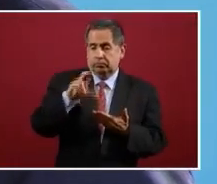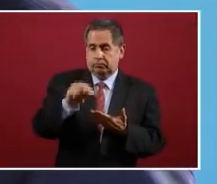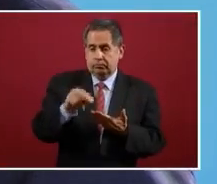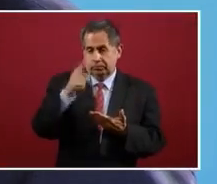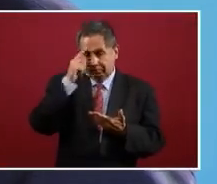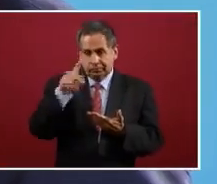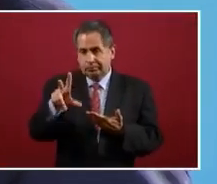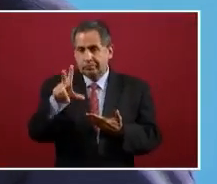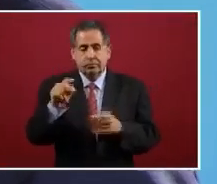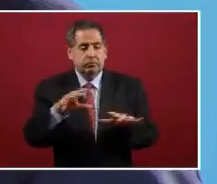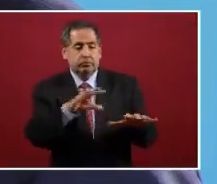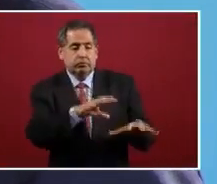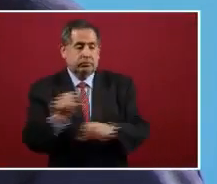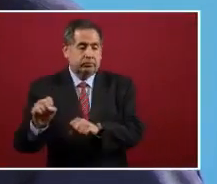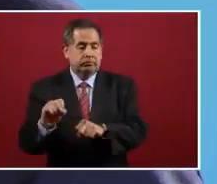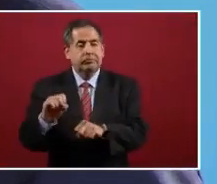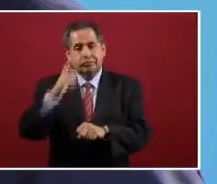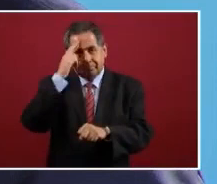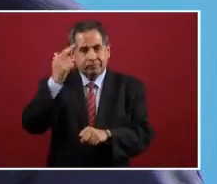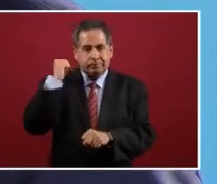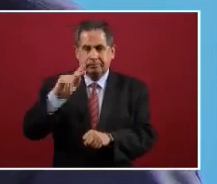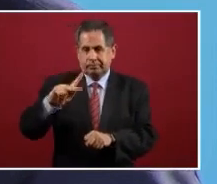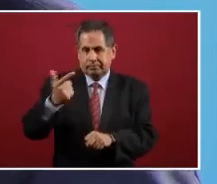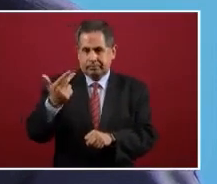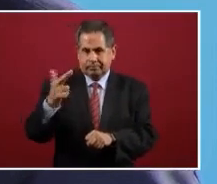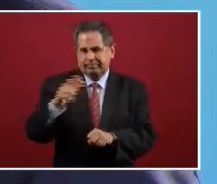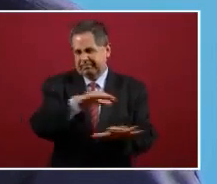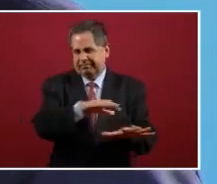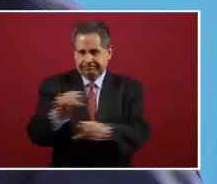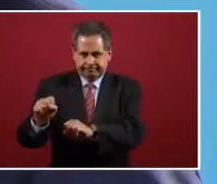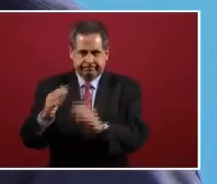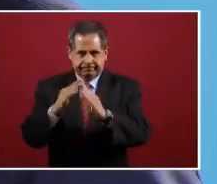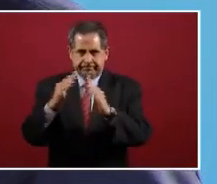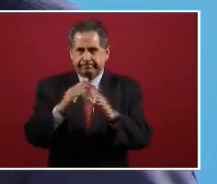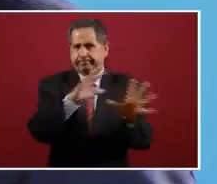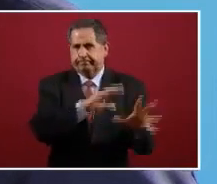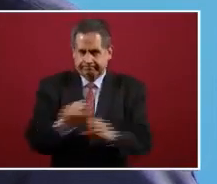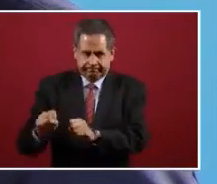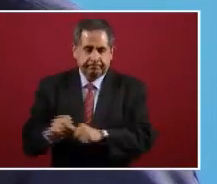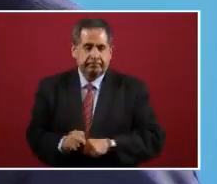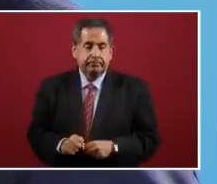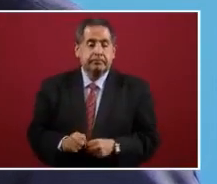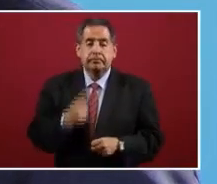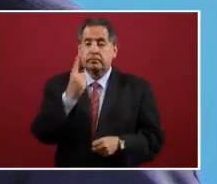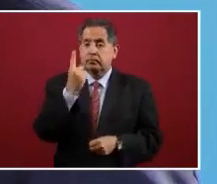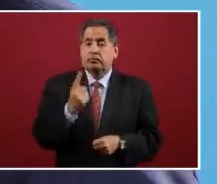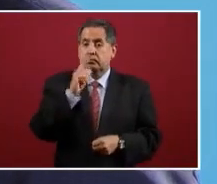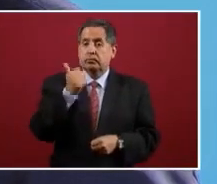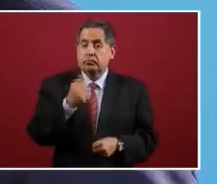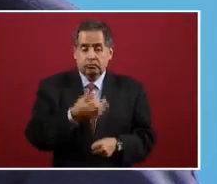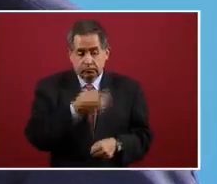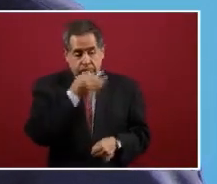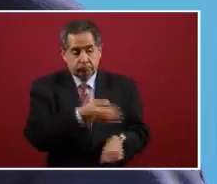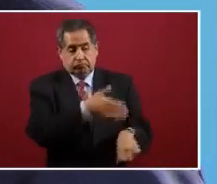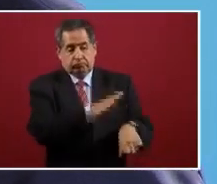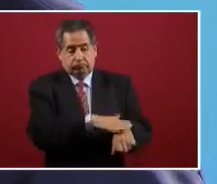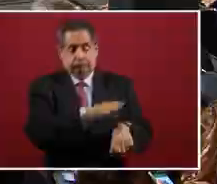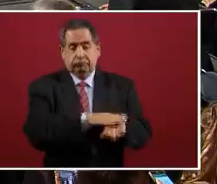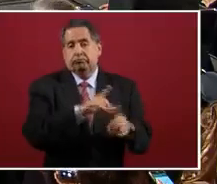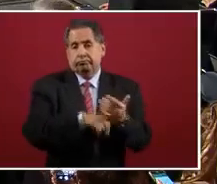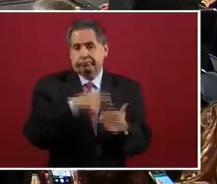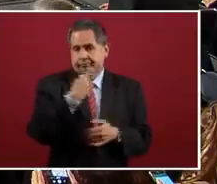miento realizado por la entonces pgr el 1º de agosto se previene al quejoso es decir a los abogados